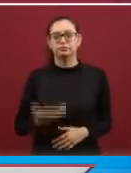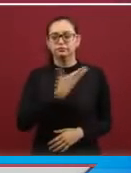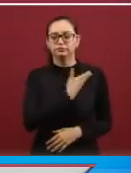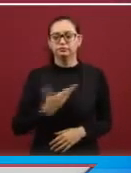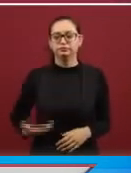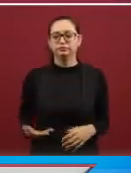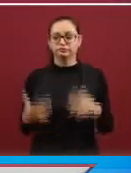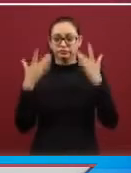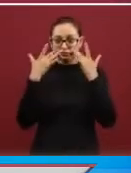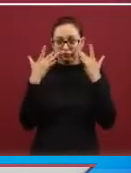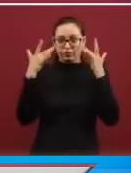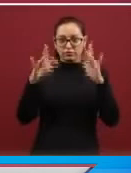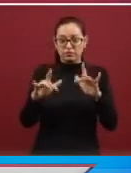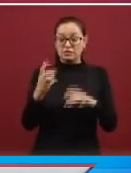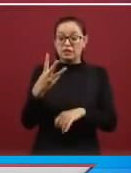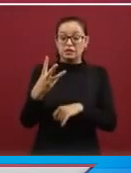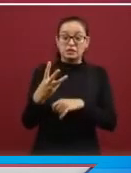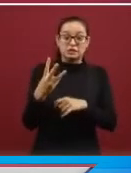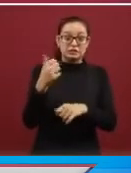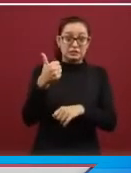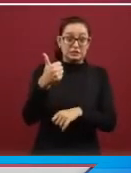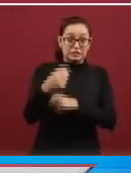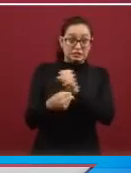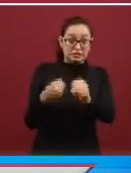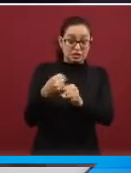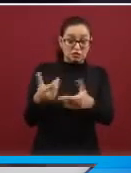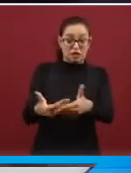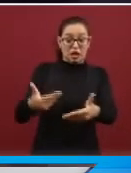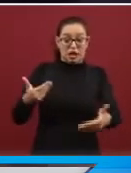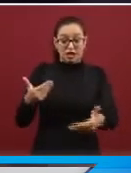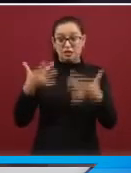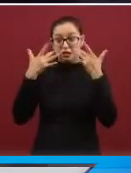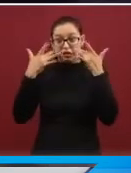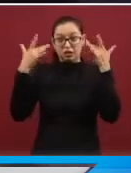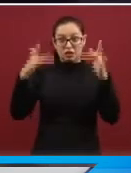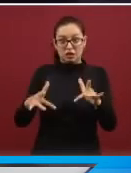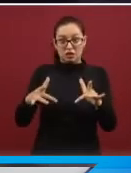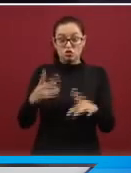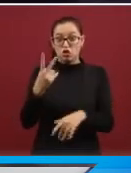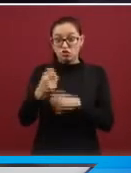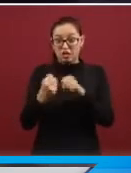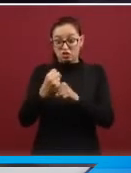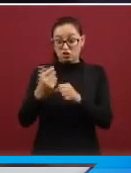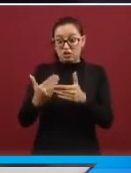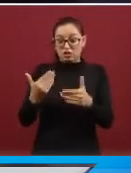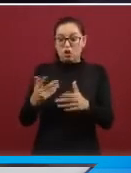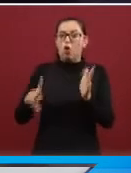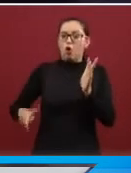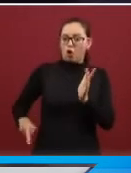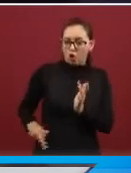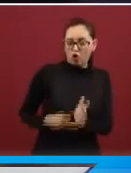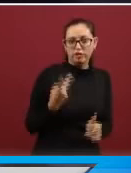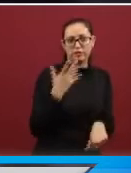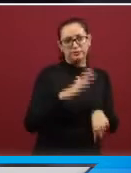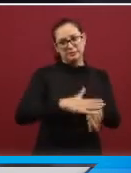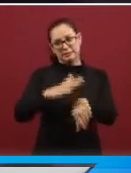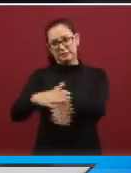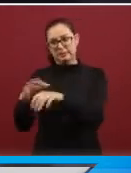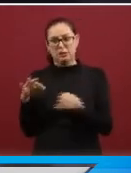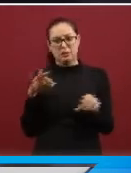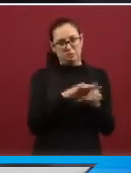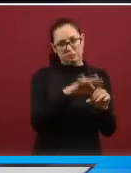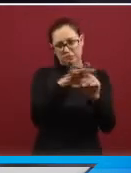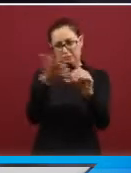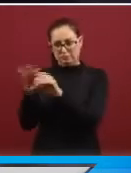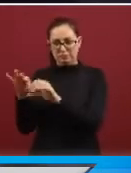Revocación de mandato. Según la Constitución, si el presidente renuncia en los primeros 2 años, se convoca a elecciones, y si lo hace después es el Senado el que